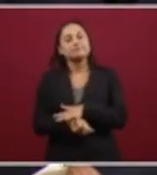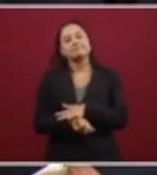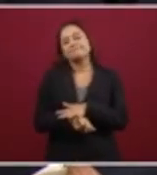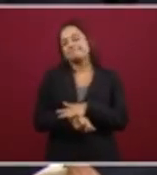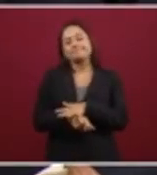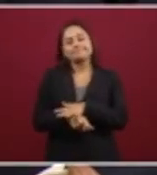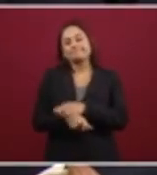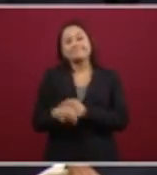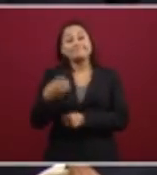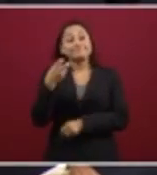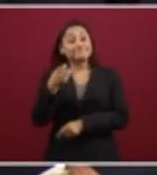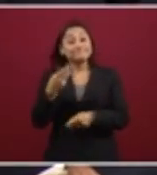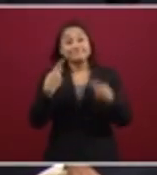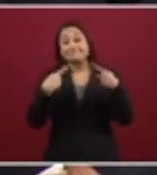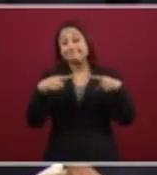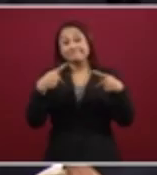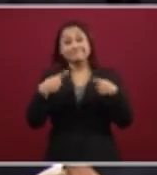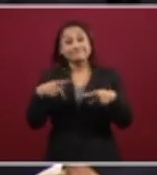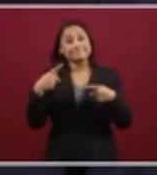no tiene